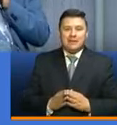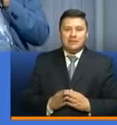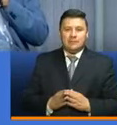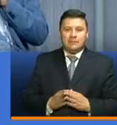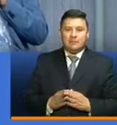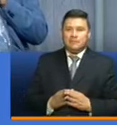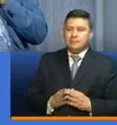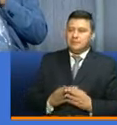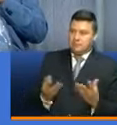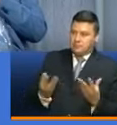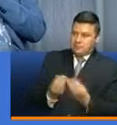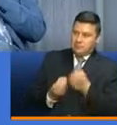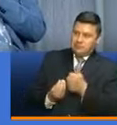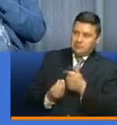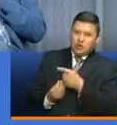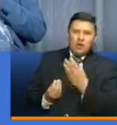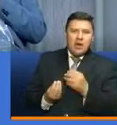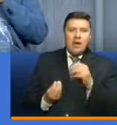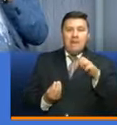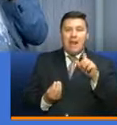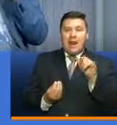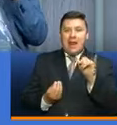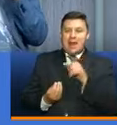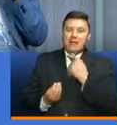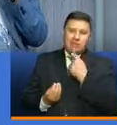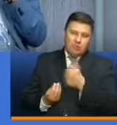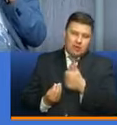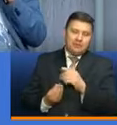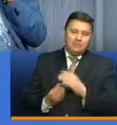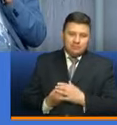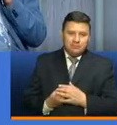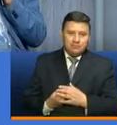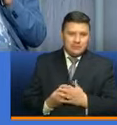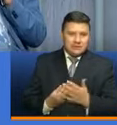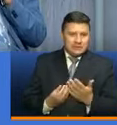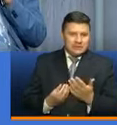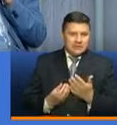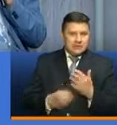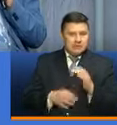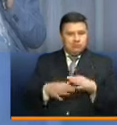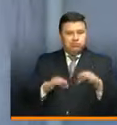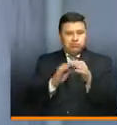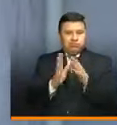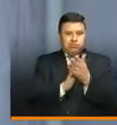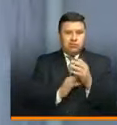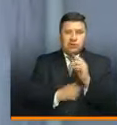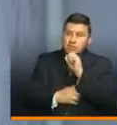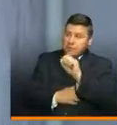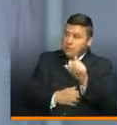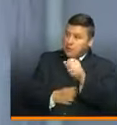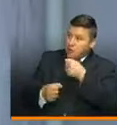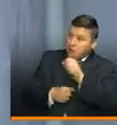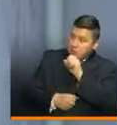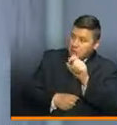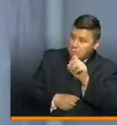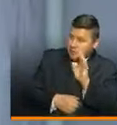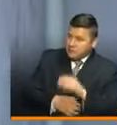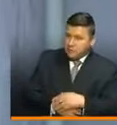Laura, Grupo Pali, enhorabuena. Espectacular la propuesta. Quizás cierro con tres mensajes y pasamos a preguntas de los medios de